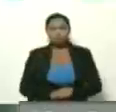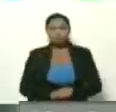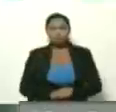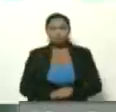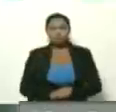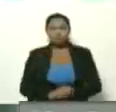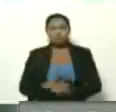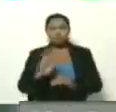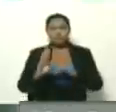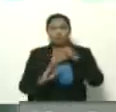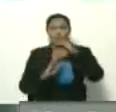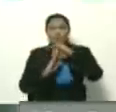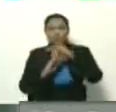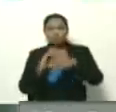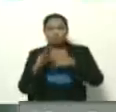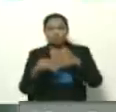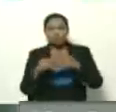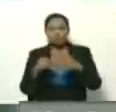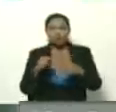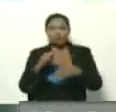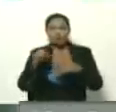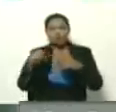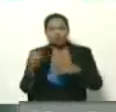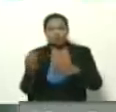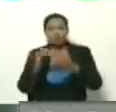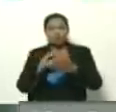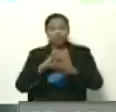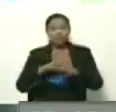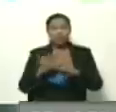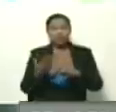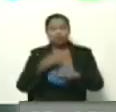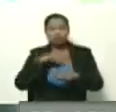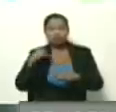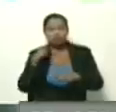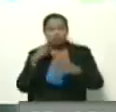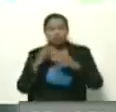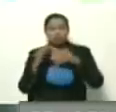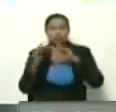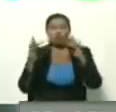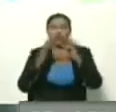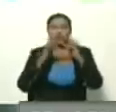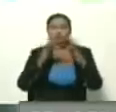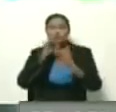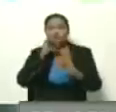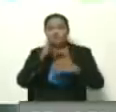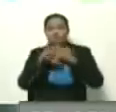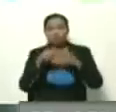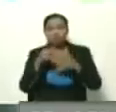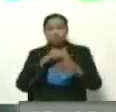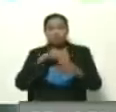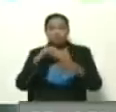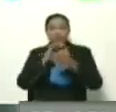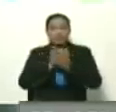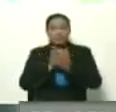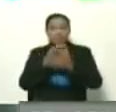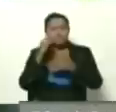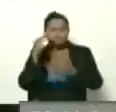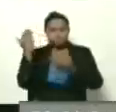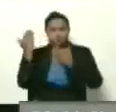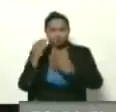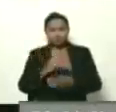Tenemos que hacer esta pequeña pausa en este material, pronto lo reponemos porque es momento de establecer un contacto informativo con nuestra compañera Indira López.